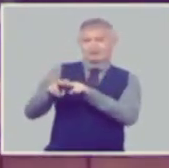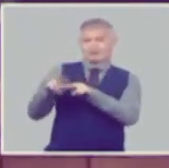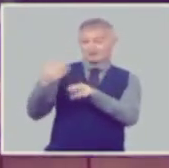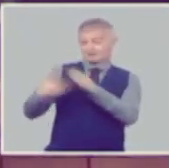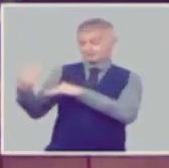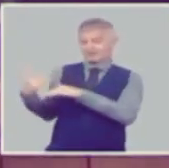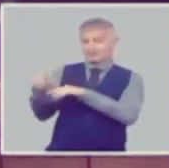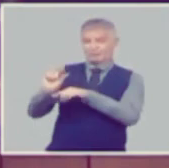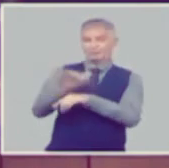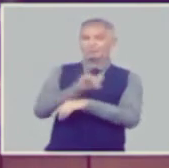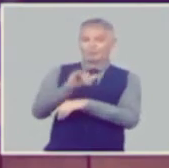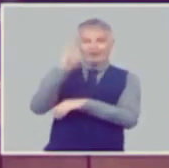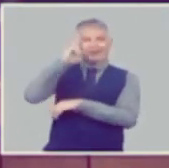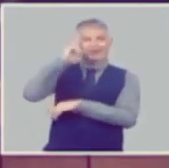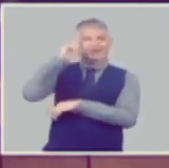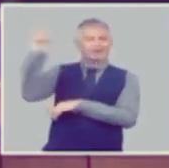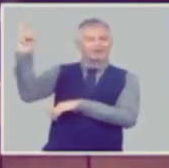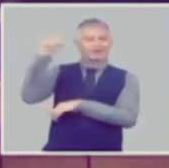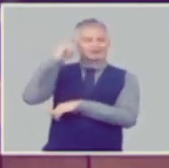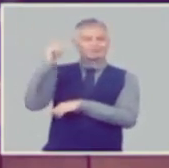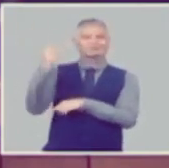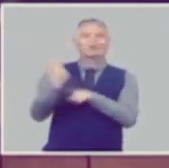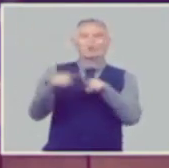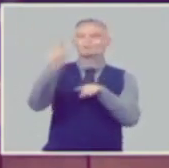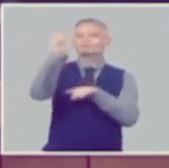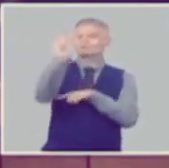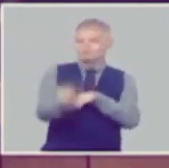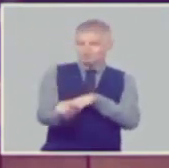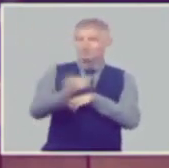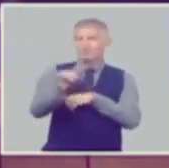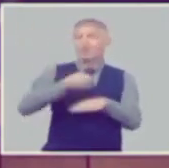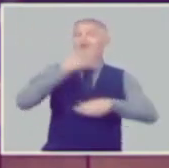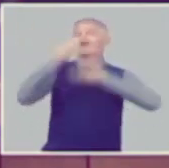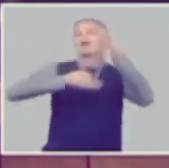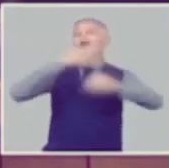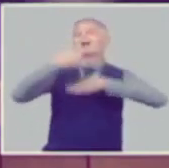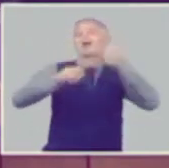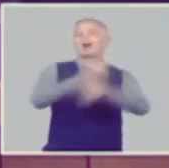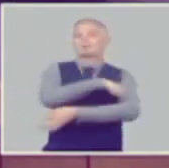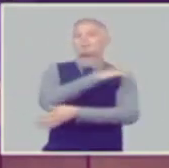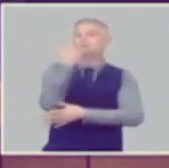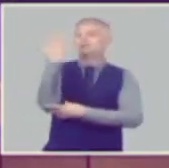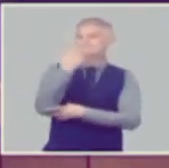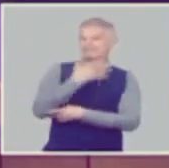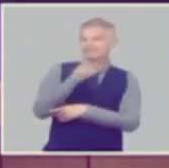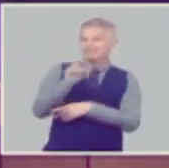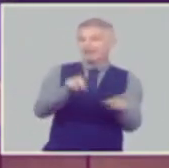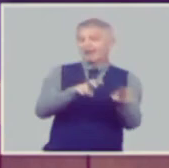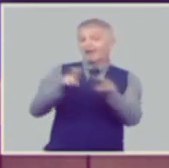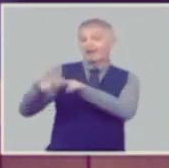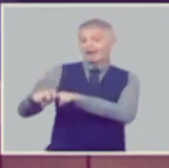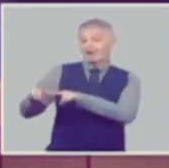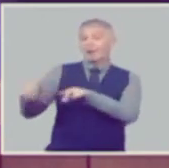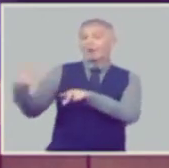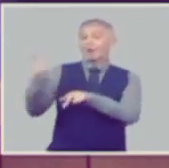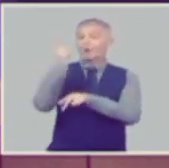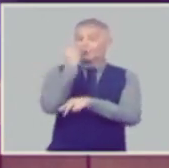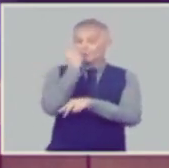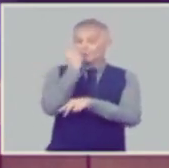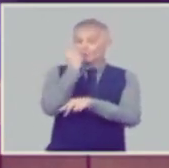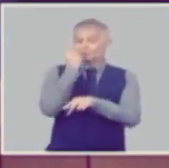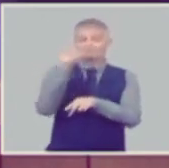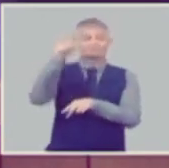más cercanos discípulos y colaboradores en la misión de hablar al pueblo, el tribuno del lado de la sala, don Eusebio de La